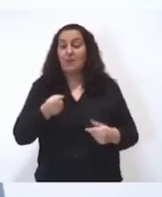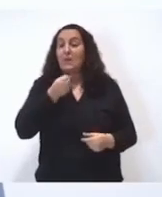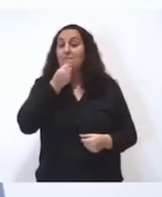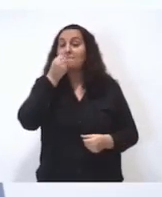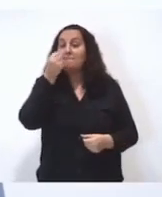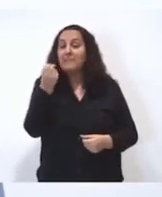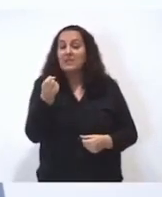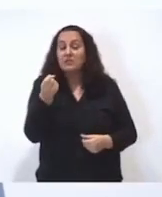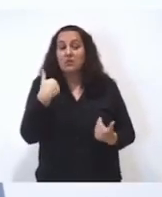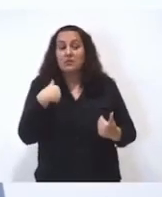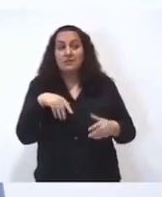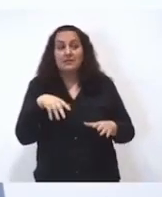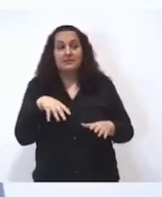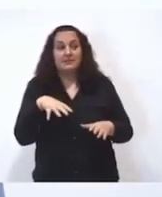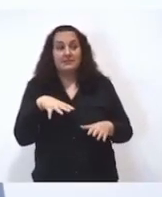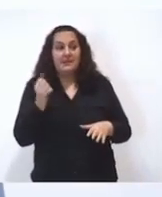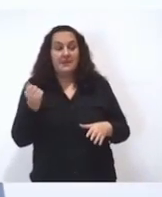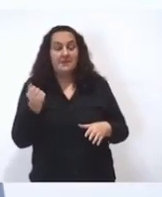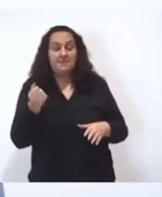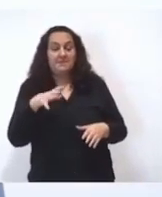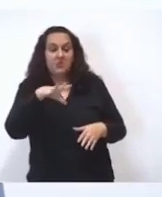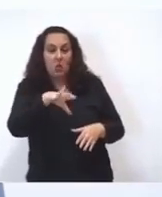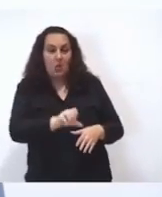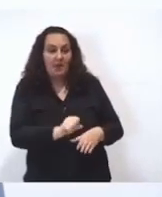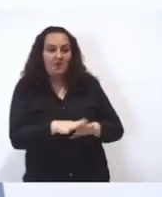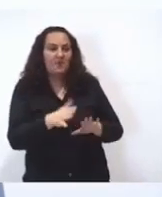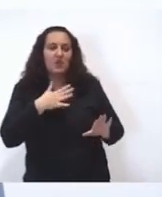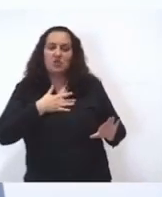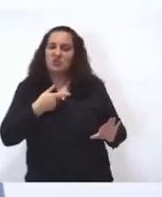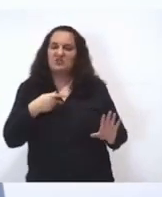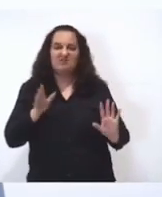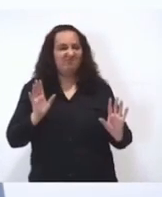comprado esa versión tan particular de lo que es la unidad, pero nosotros no.